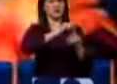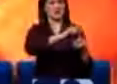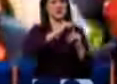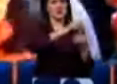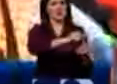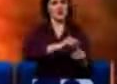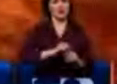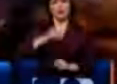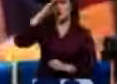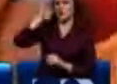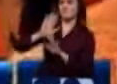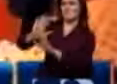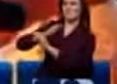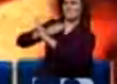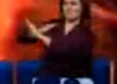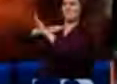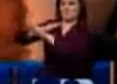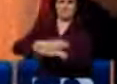agresión.